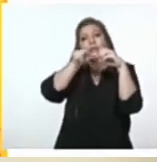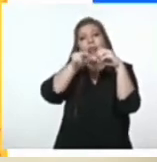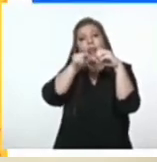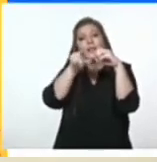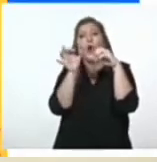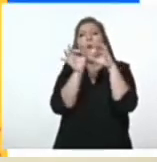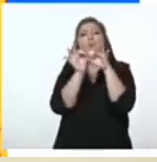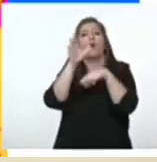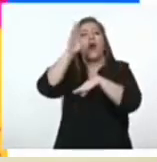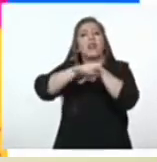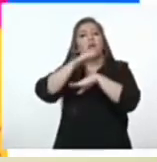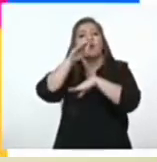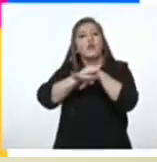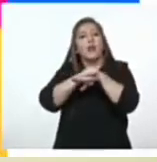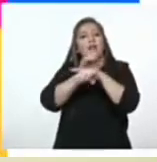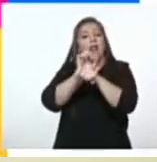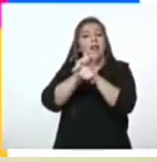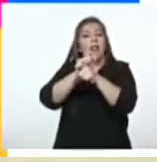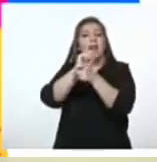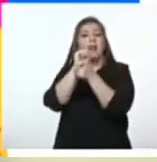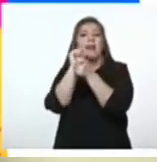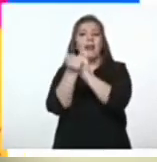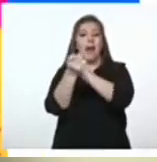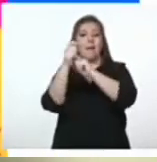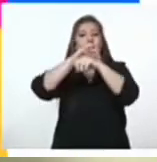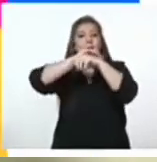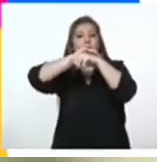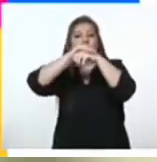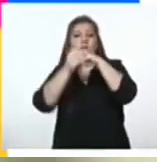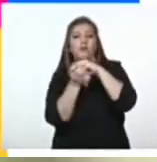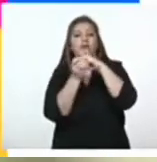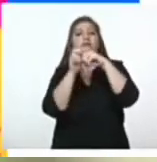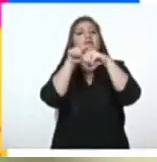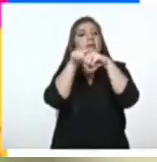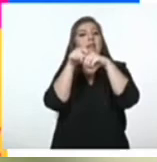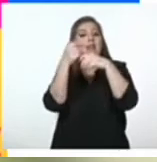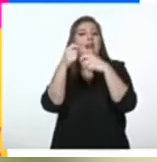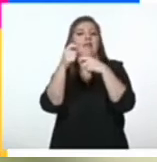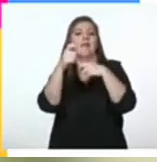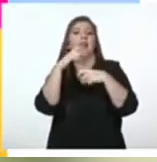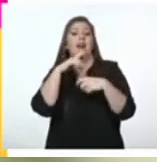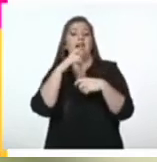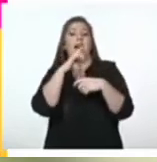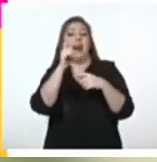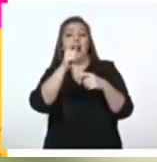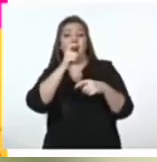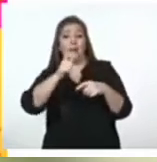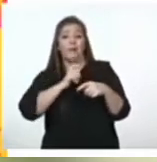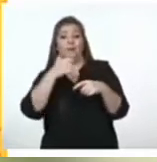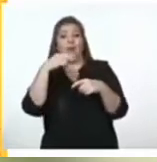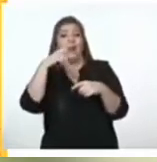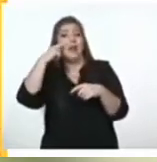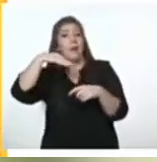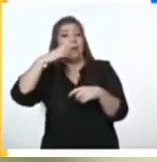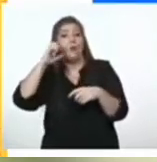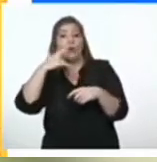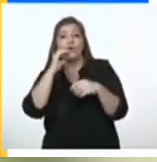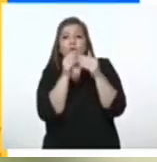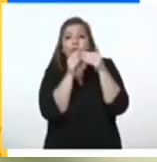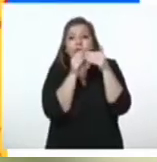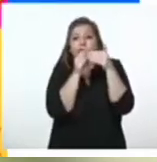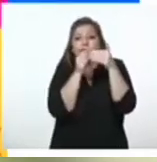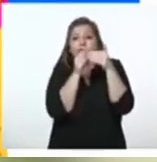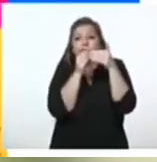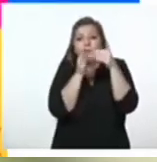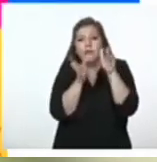molécula responsable de despolarizar la membrana de la neurona que recibe el impulso nervioso, abriendo los canales para el sodio que permanecían